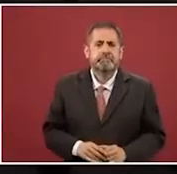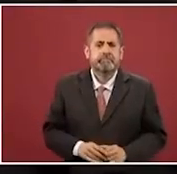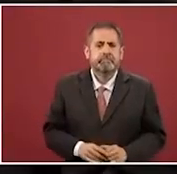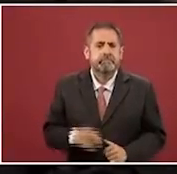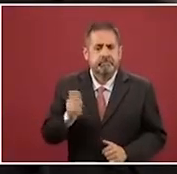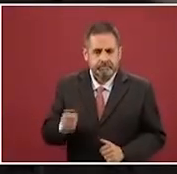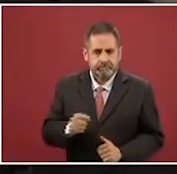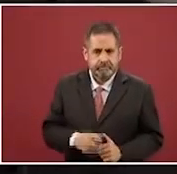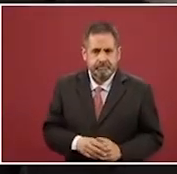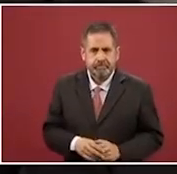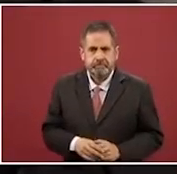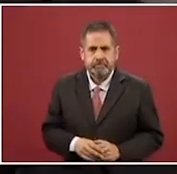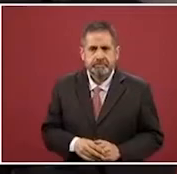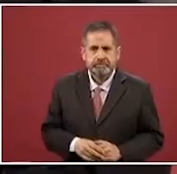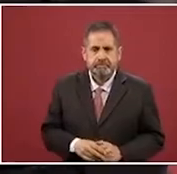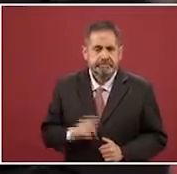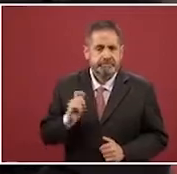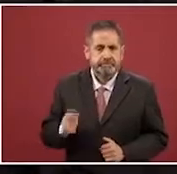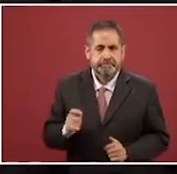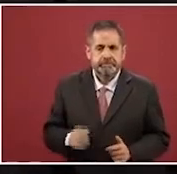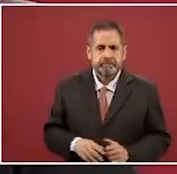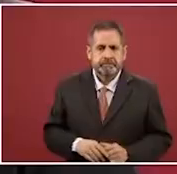no es un